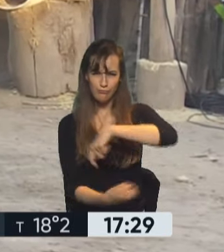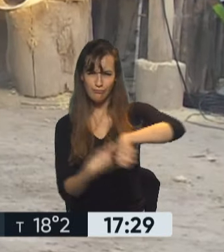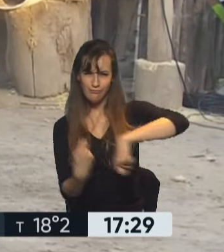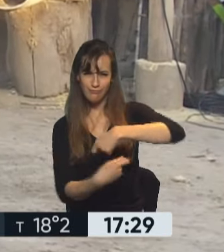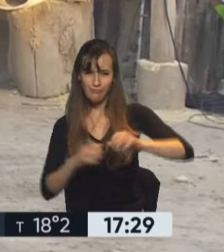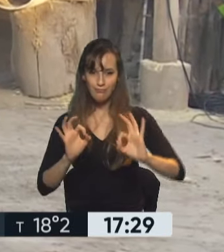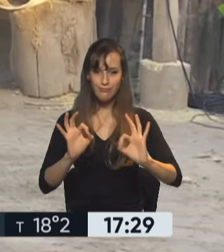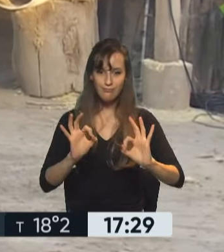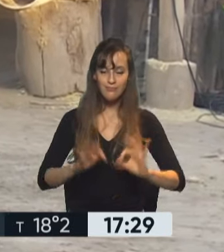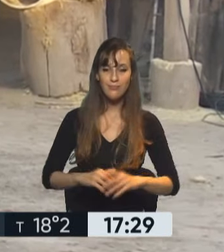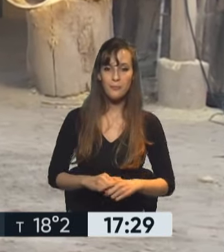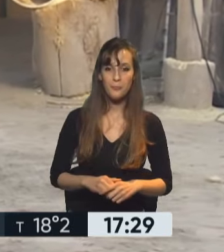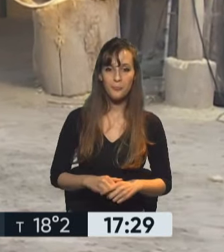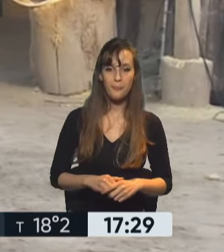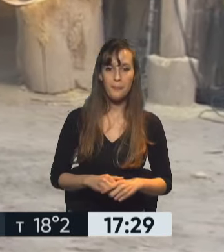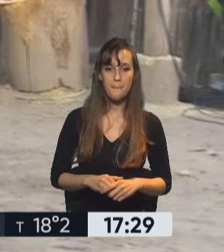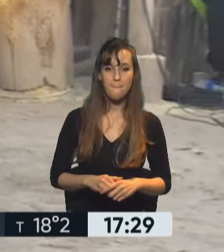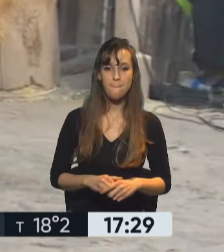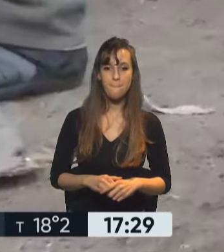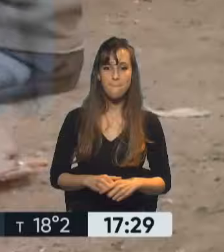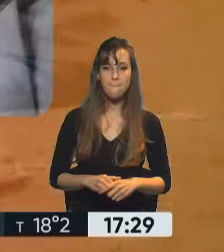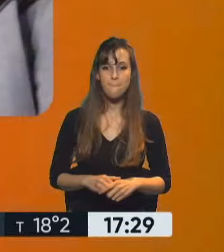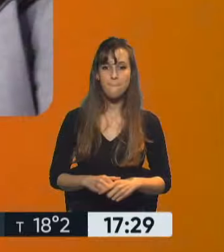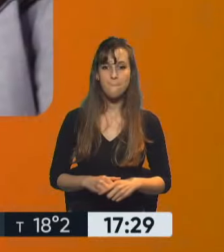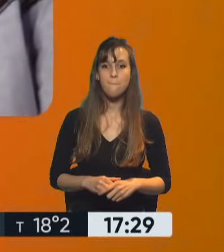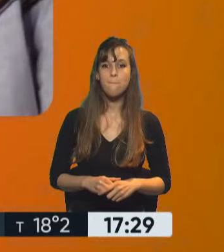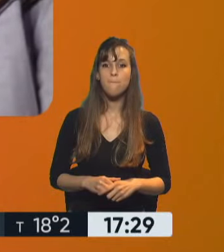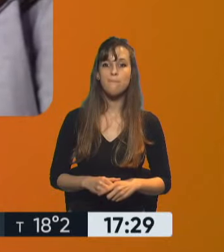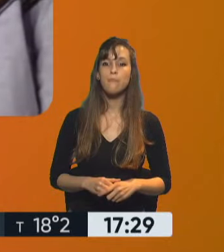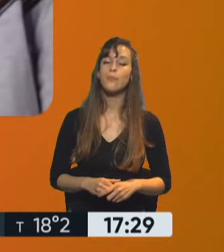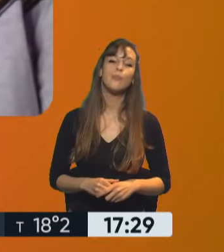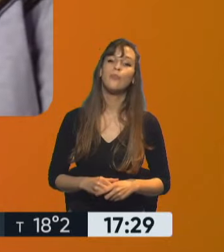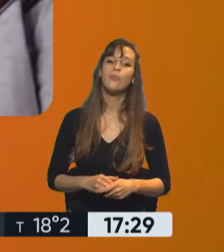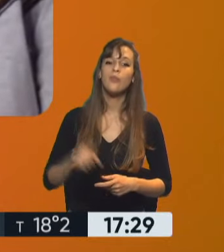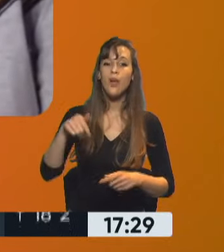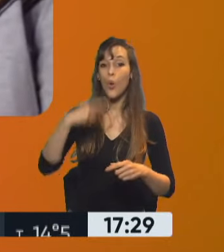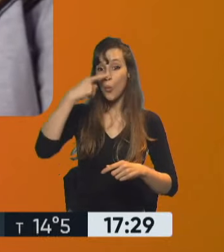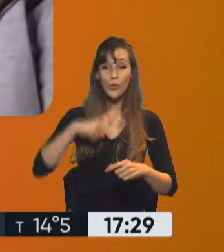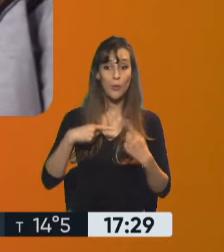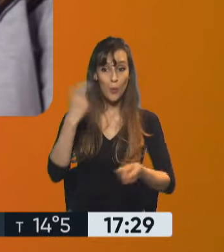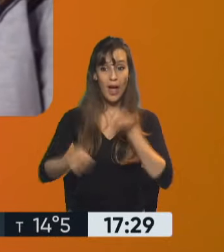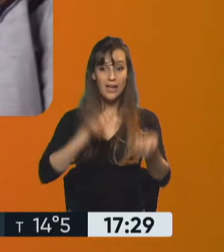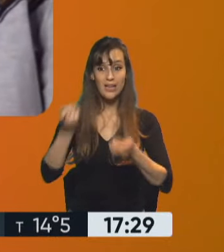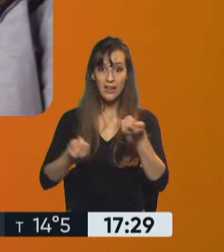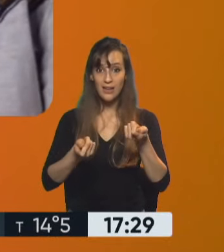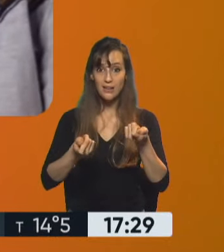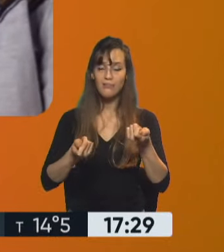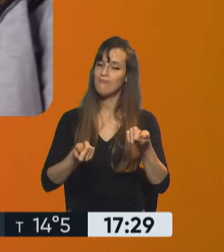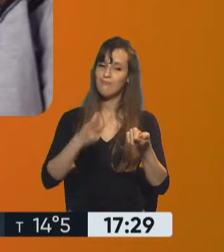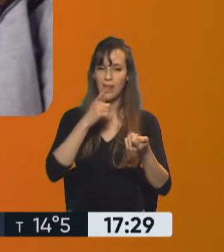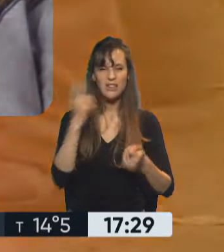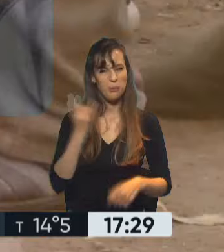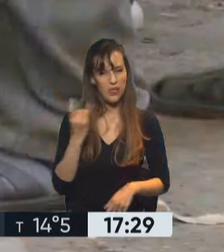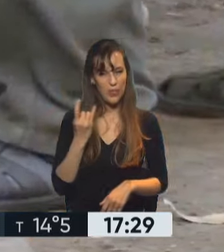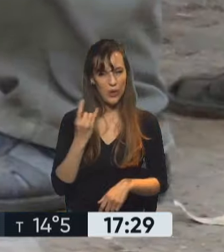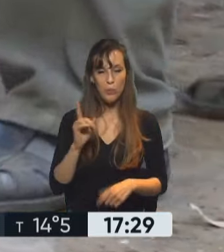suena. ¡Epa! Increíble. Perfecto, Tere, muchísimas gracias. ¿Y cerramos con un gato, che? No sé, pero me parece que me mintió porque lo armó